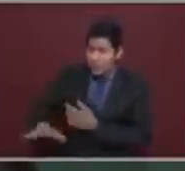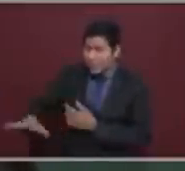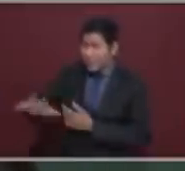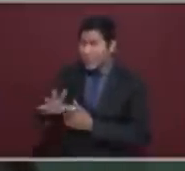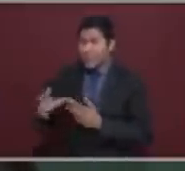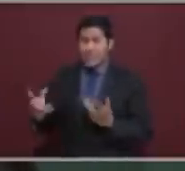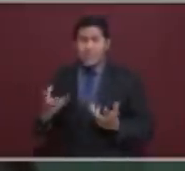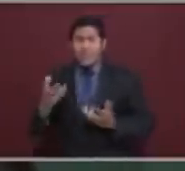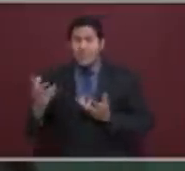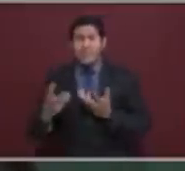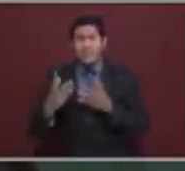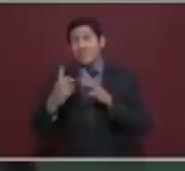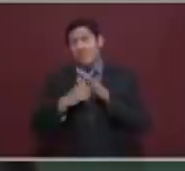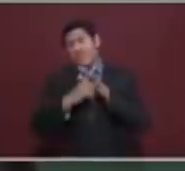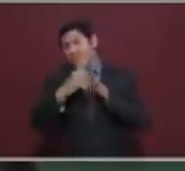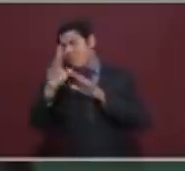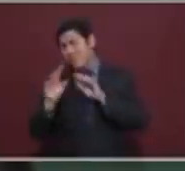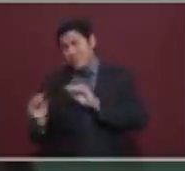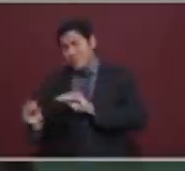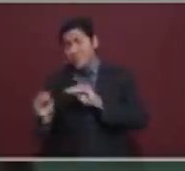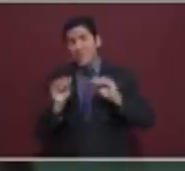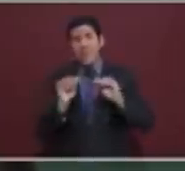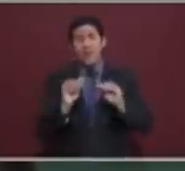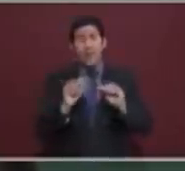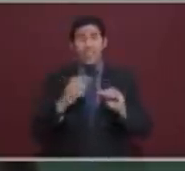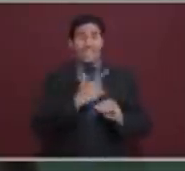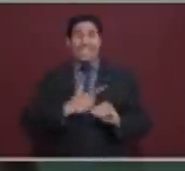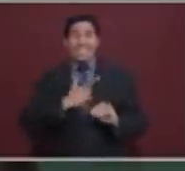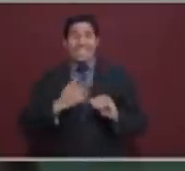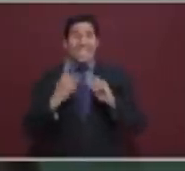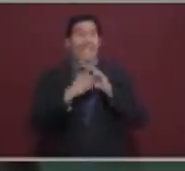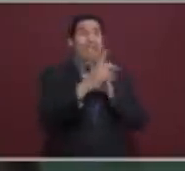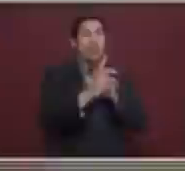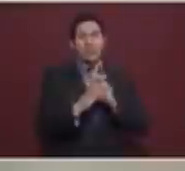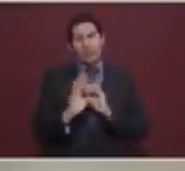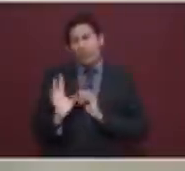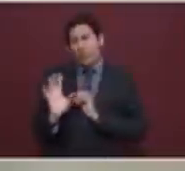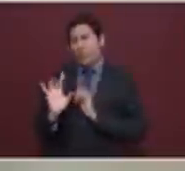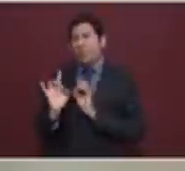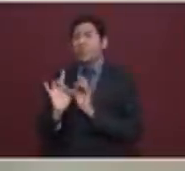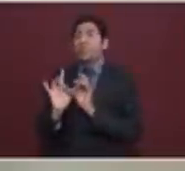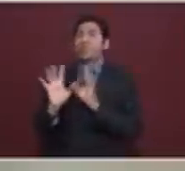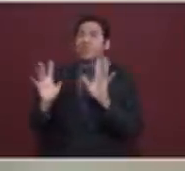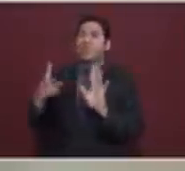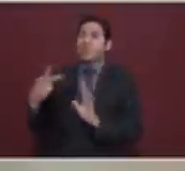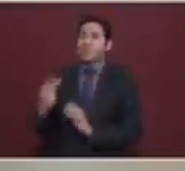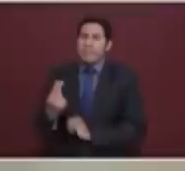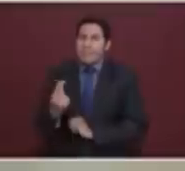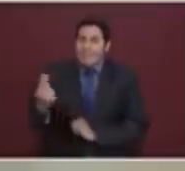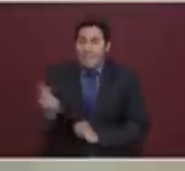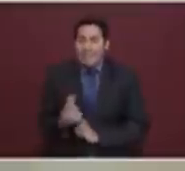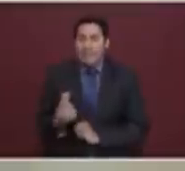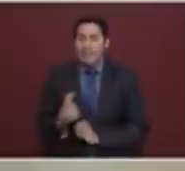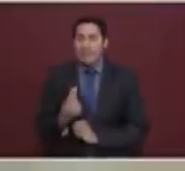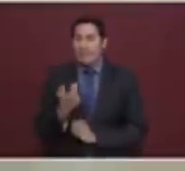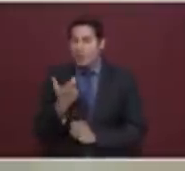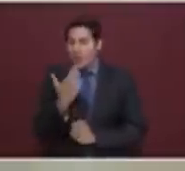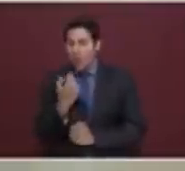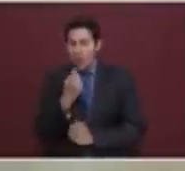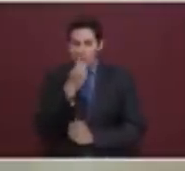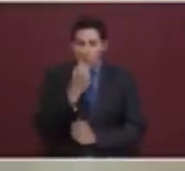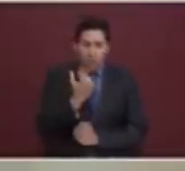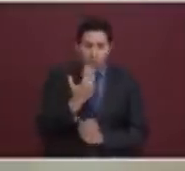por necesidad no por gusto entonces estamos atendiendo esto de esa